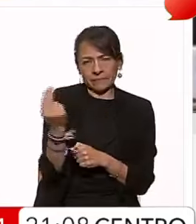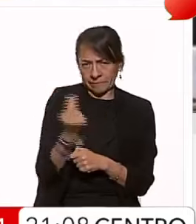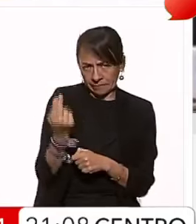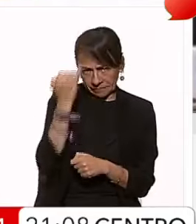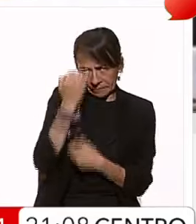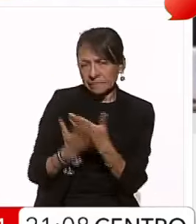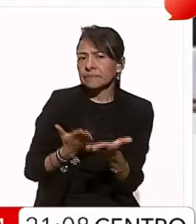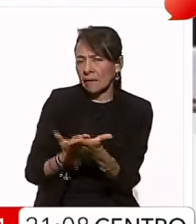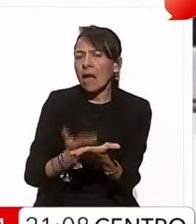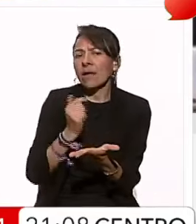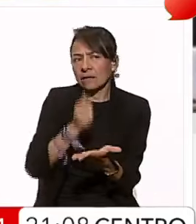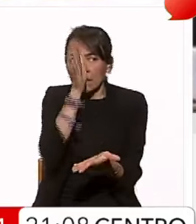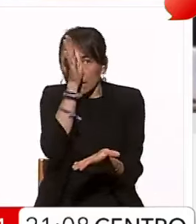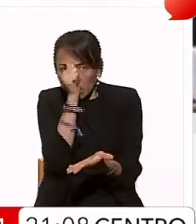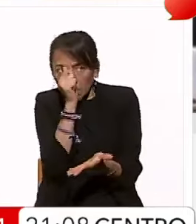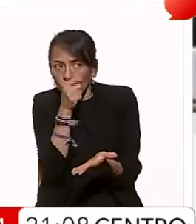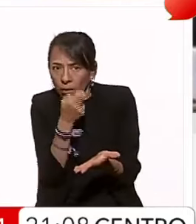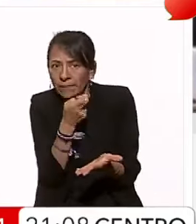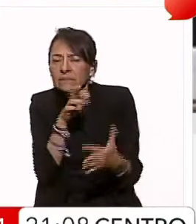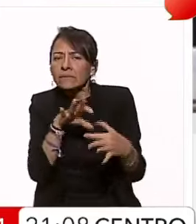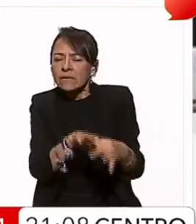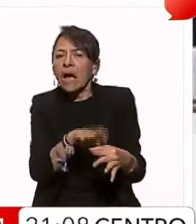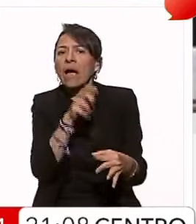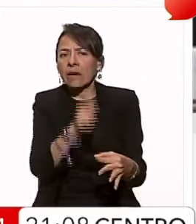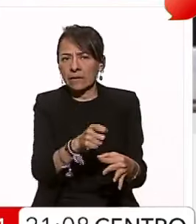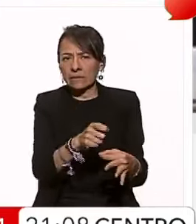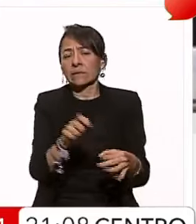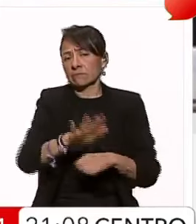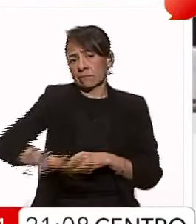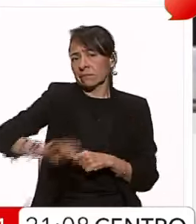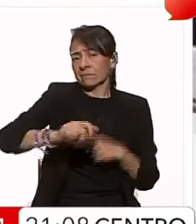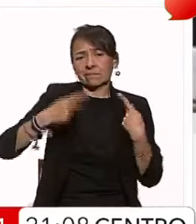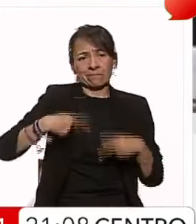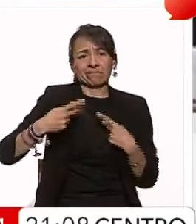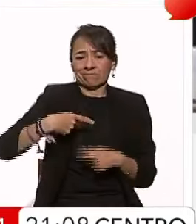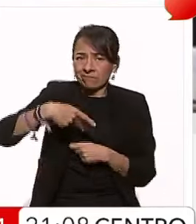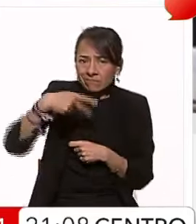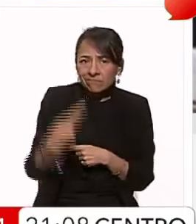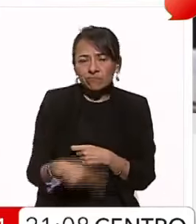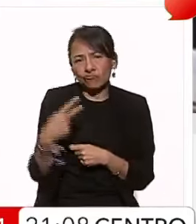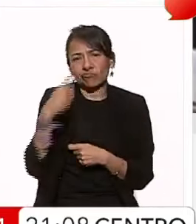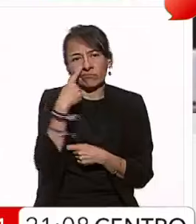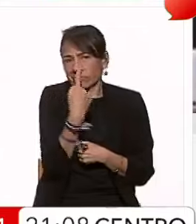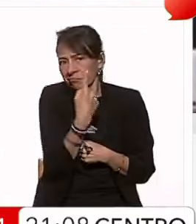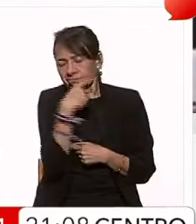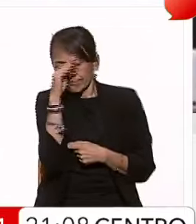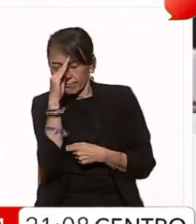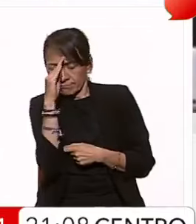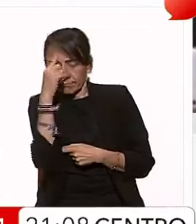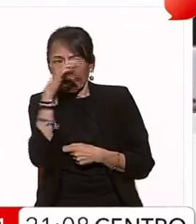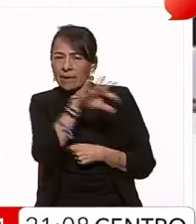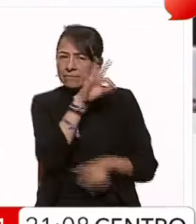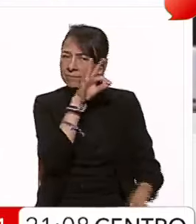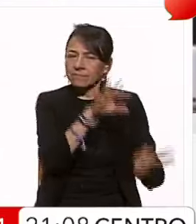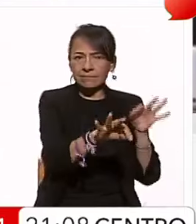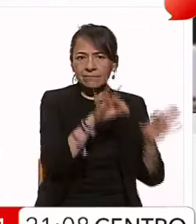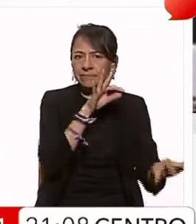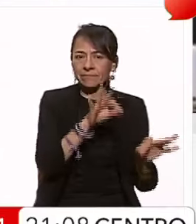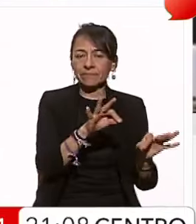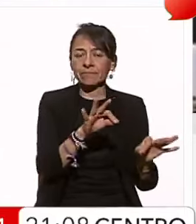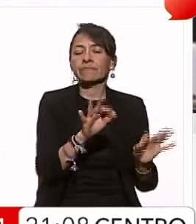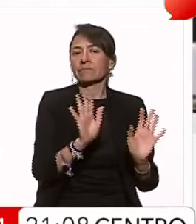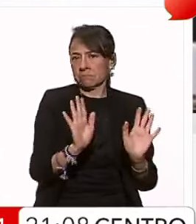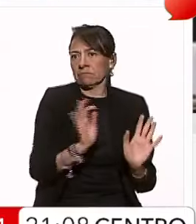iniciativa es que sean elegidas por la ciudadanía sin embargo la convocatoria no es